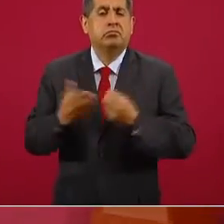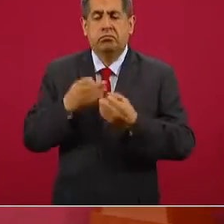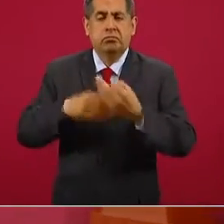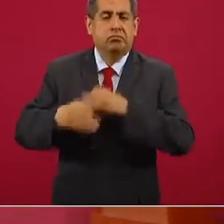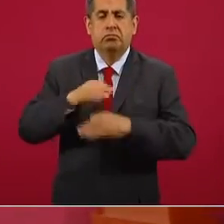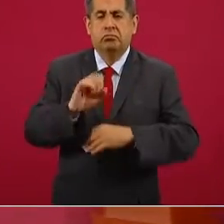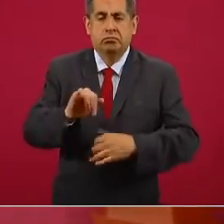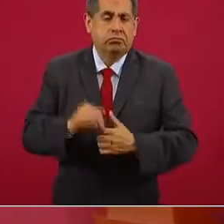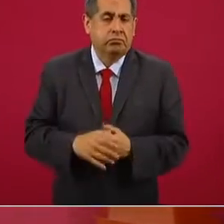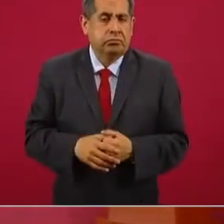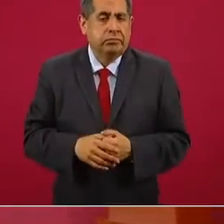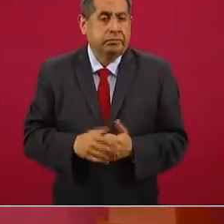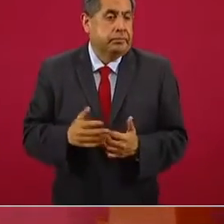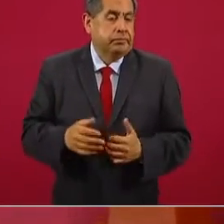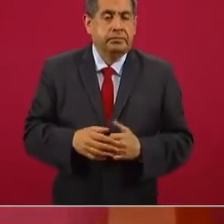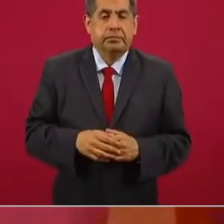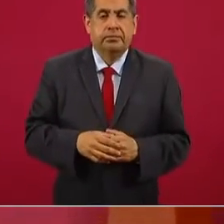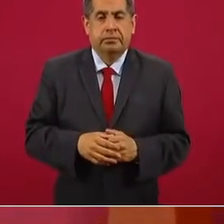y